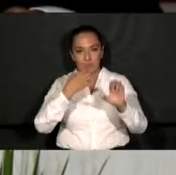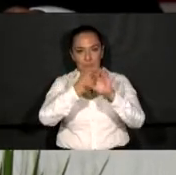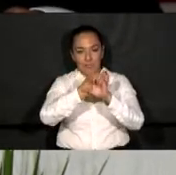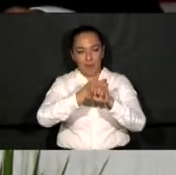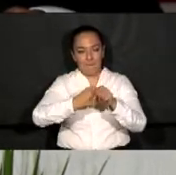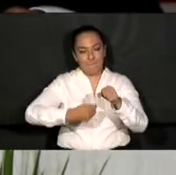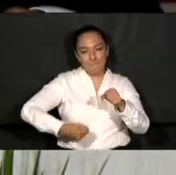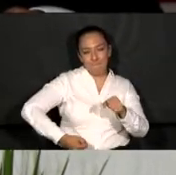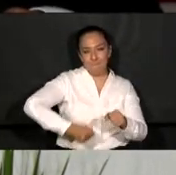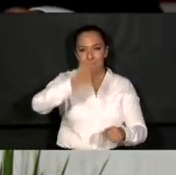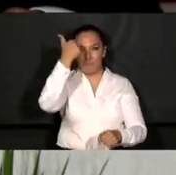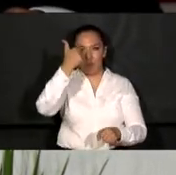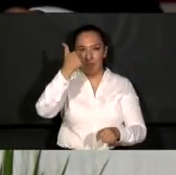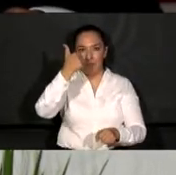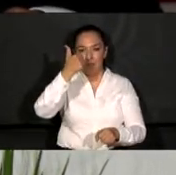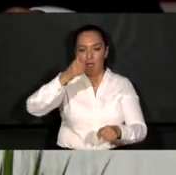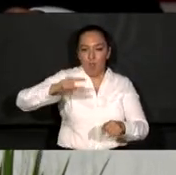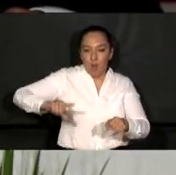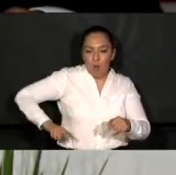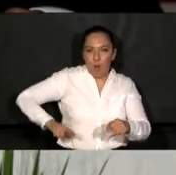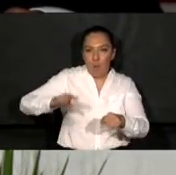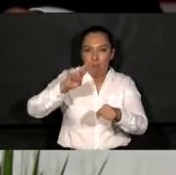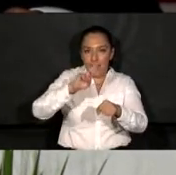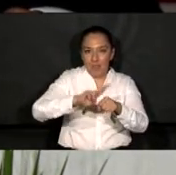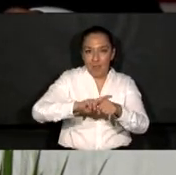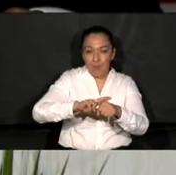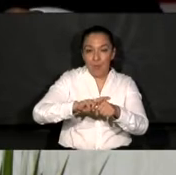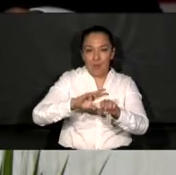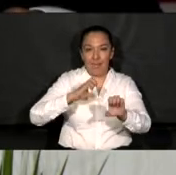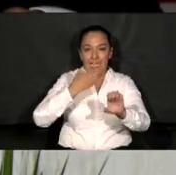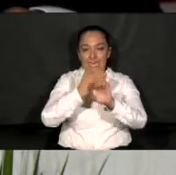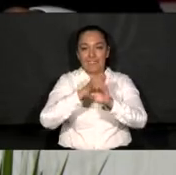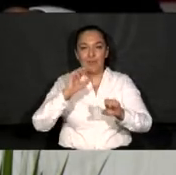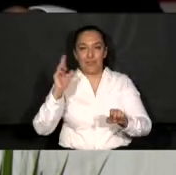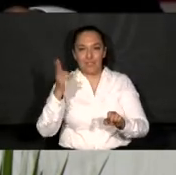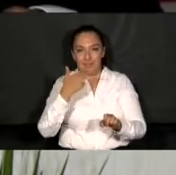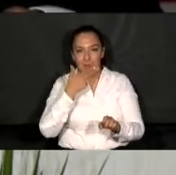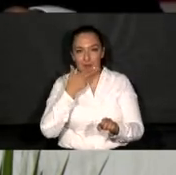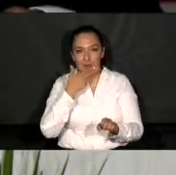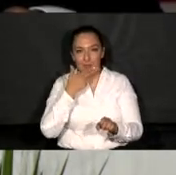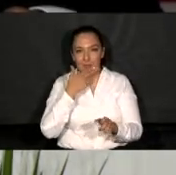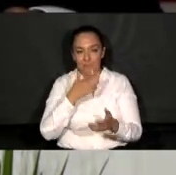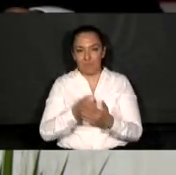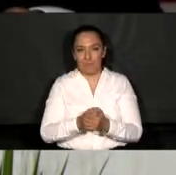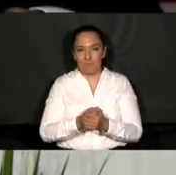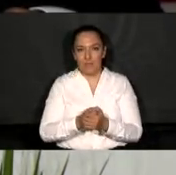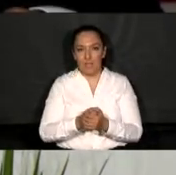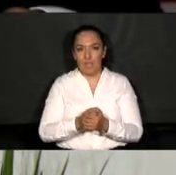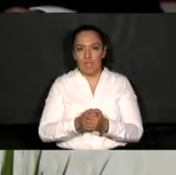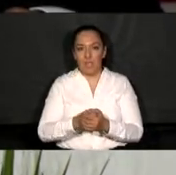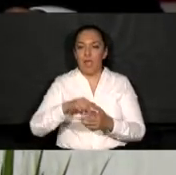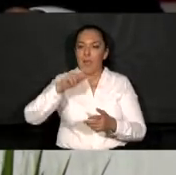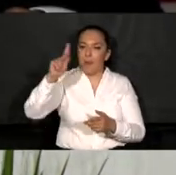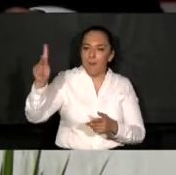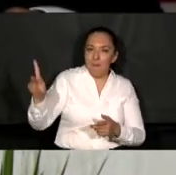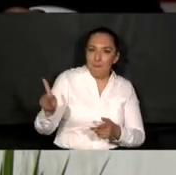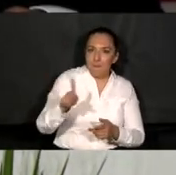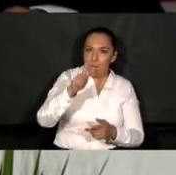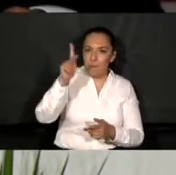la primera vez que una mujer ocupa tan alta investidura. El pueblo de Chihuahua